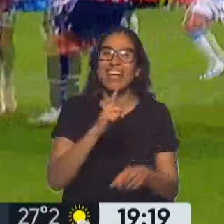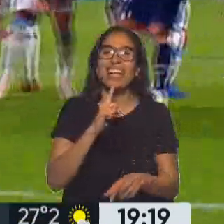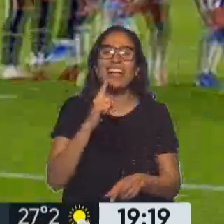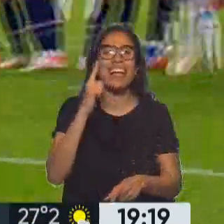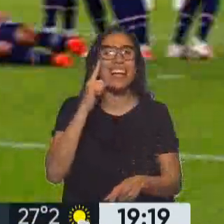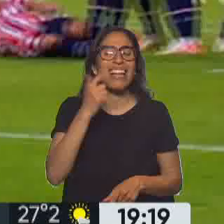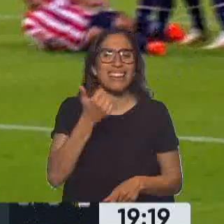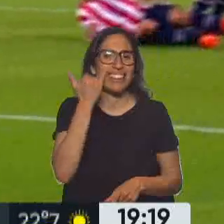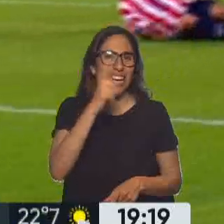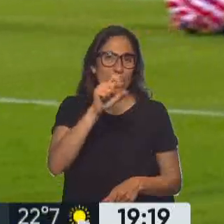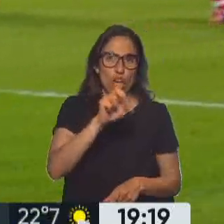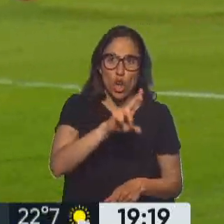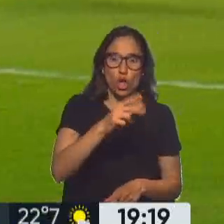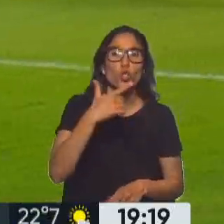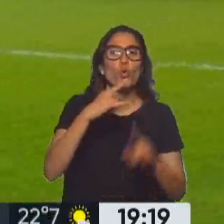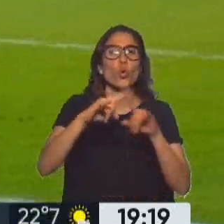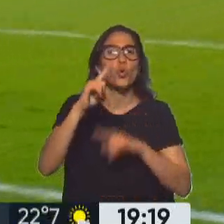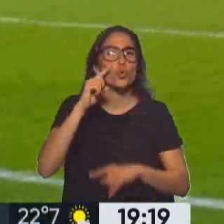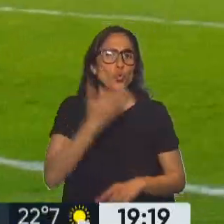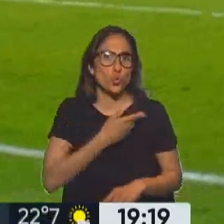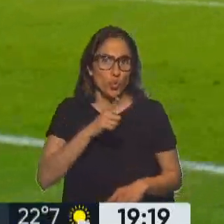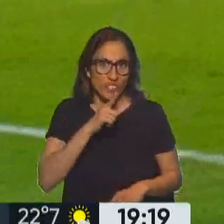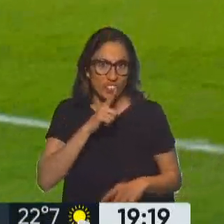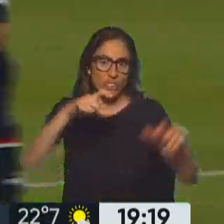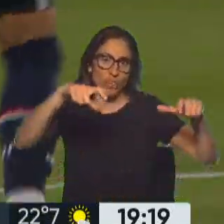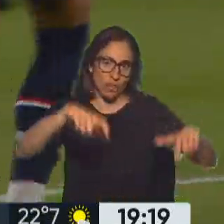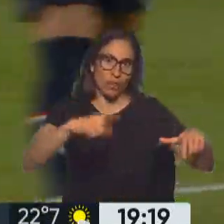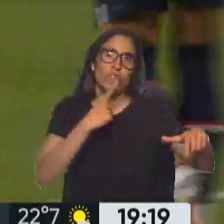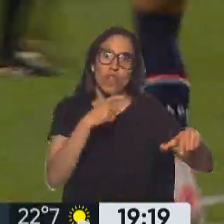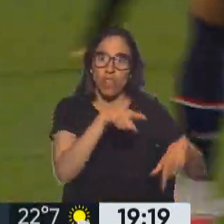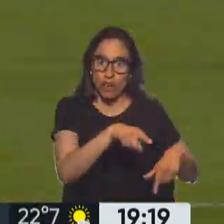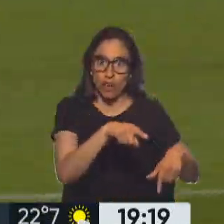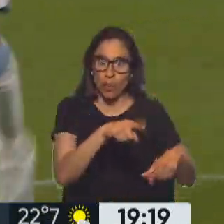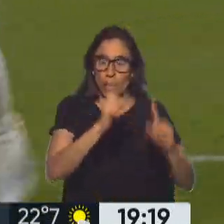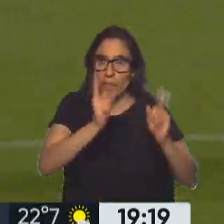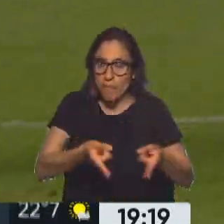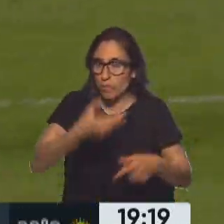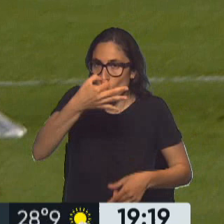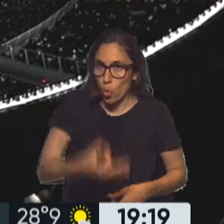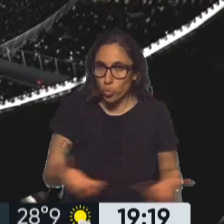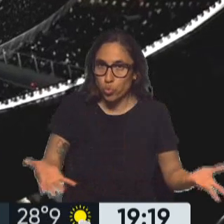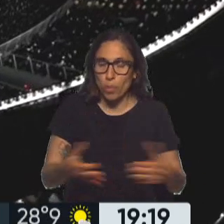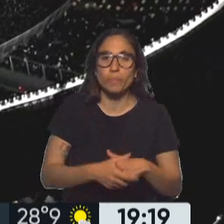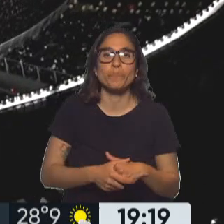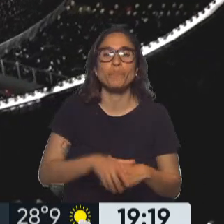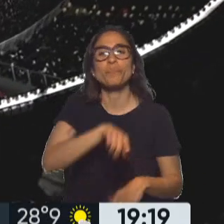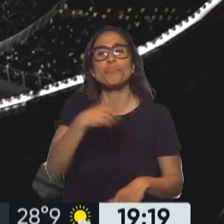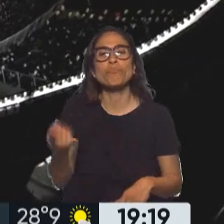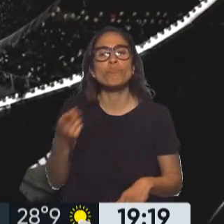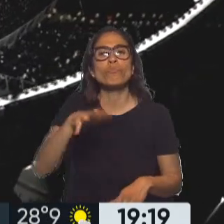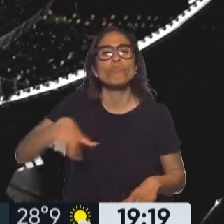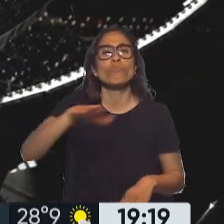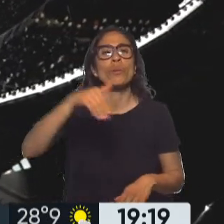cancha de River, es probable, y después, 5 días más tarde, habrá que ir al Maracaná a jugar con Brasil para dar por terminadas